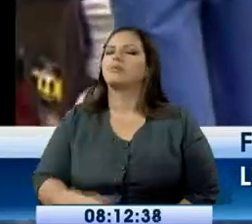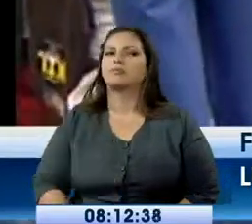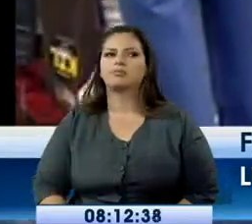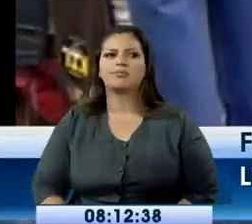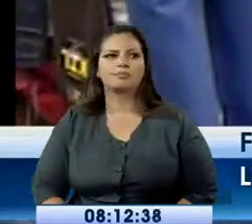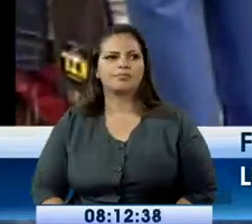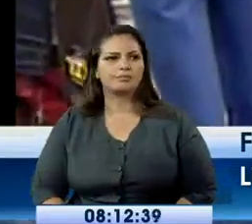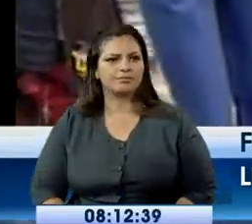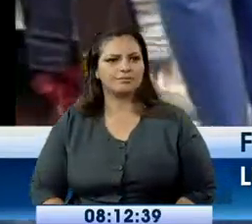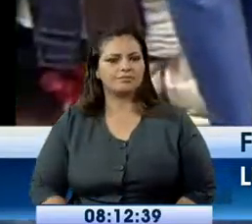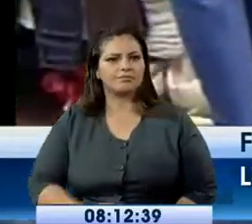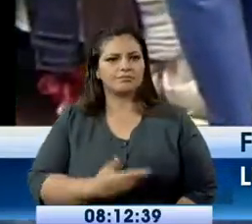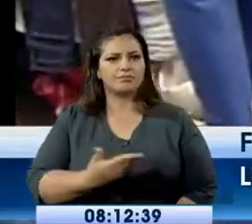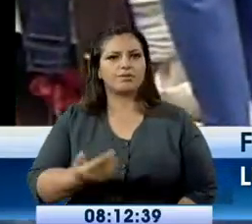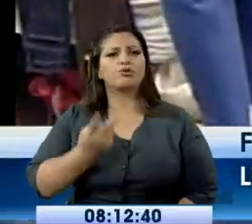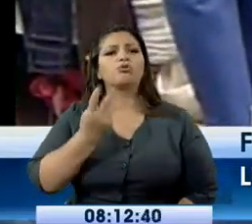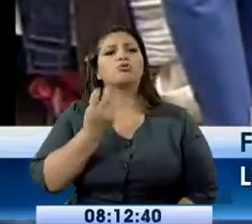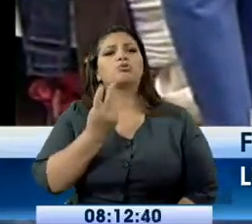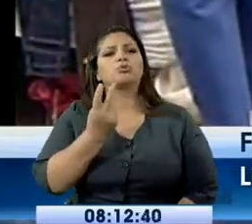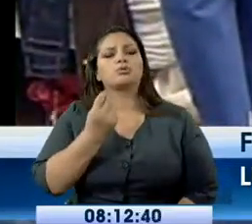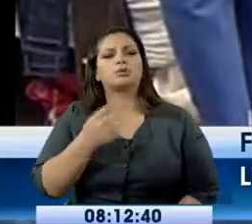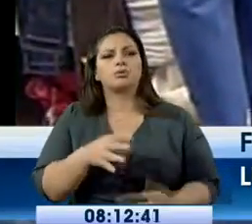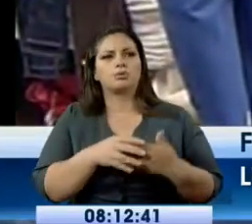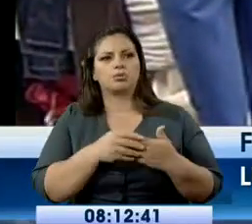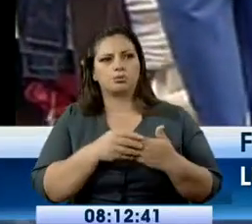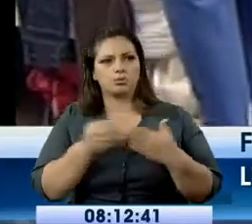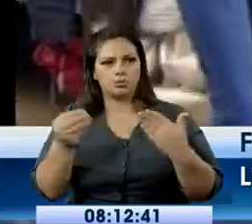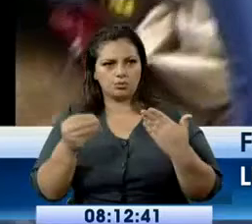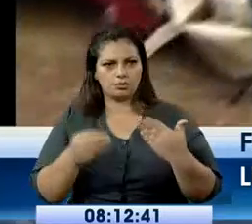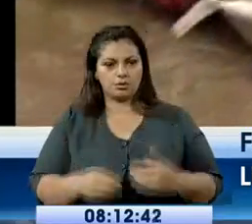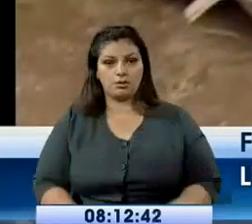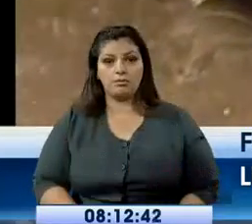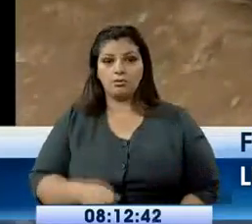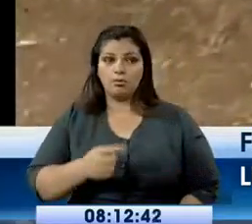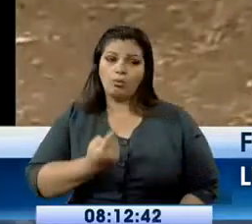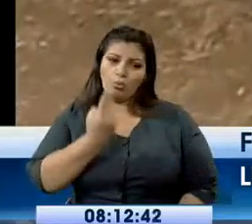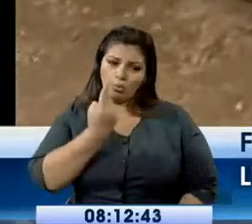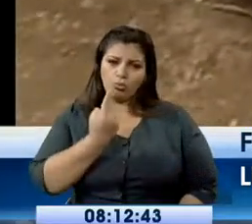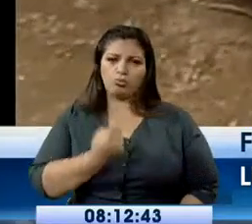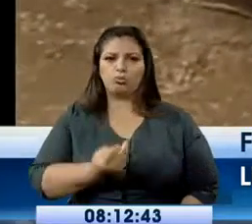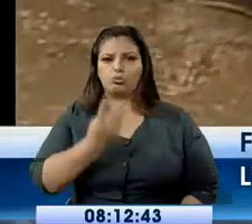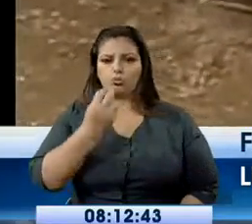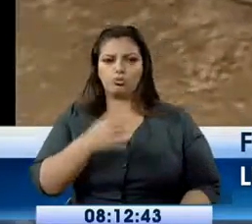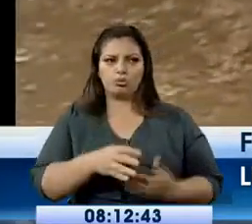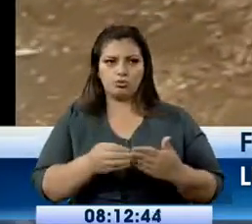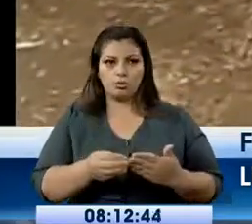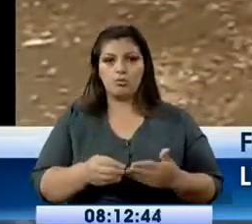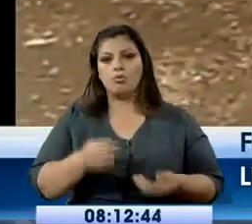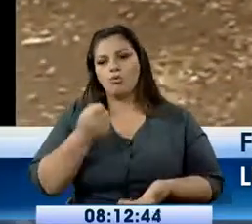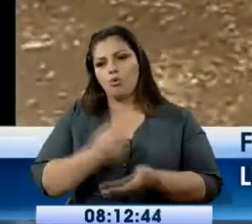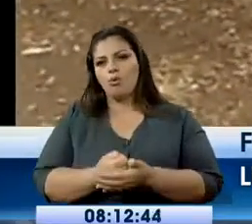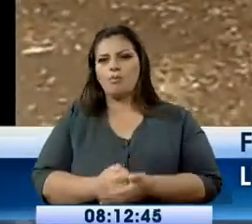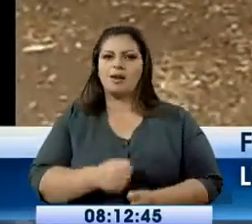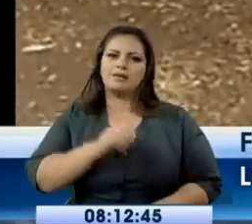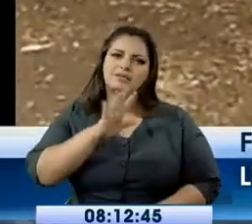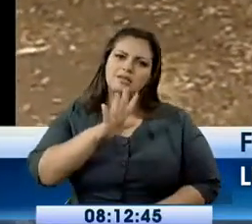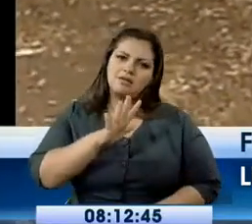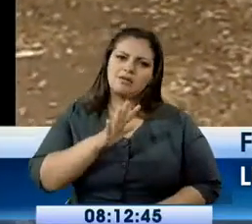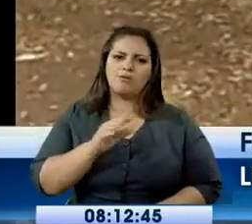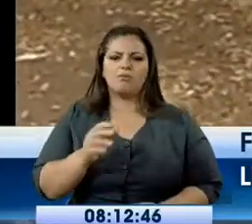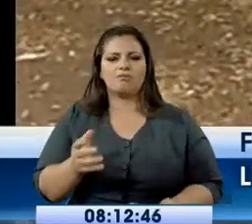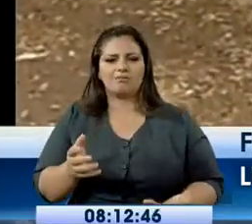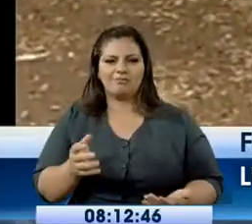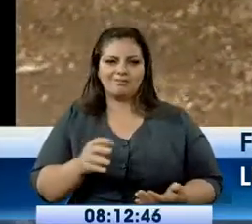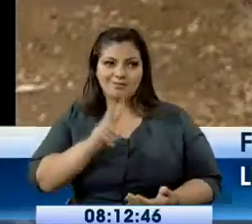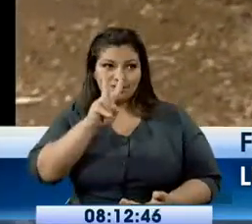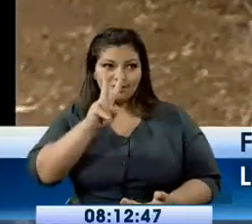caballero, precio al público está a $12. Para al por mayor, estamos dando a 10. Bueno, hay unos descuentos también,